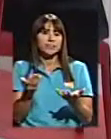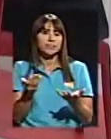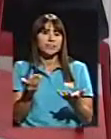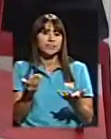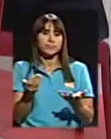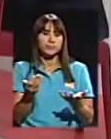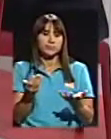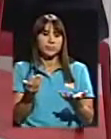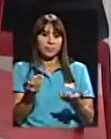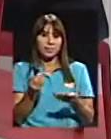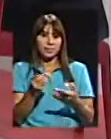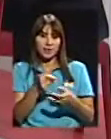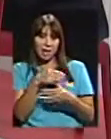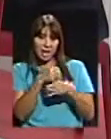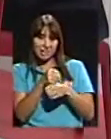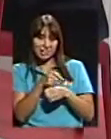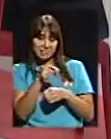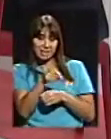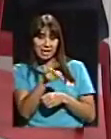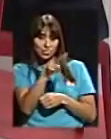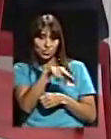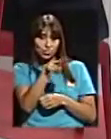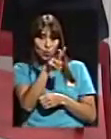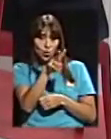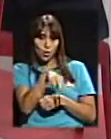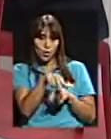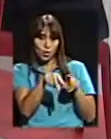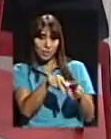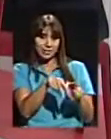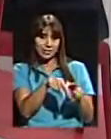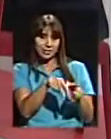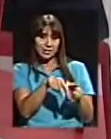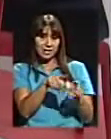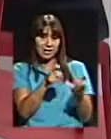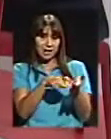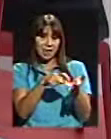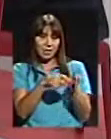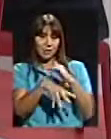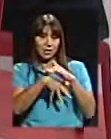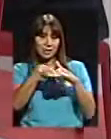Retirando parte de esos colones de la emisión, digamos, de la deuda externa,